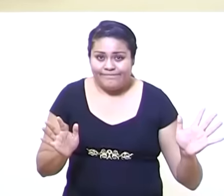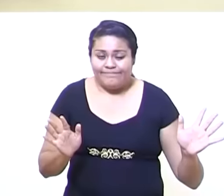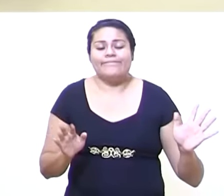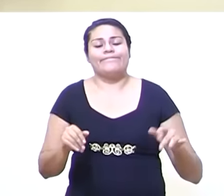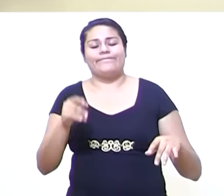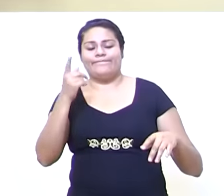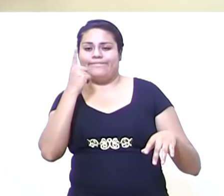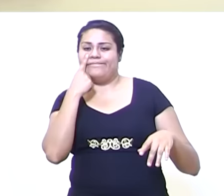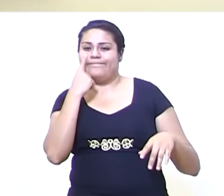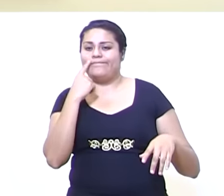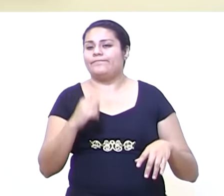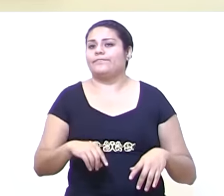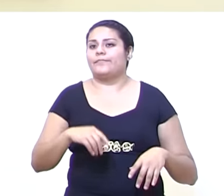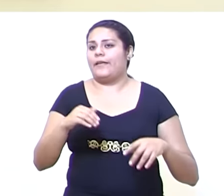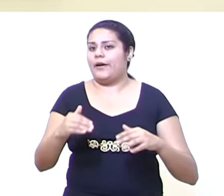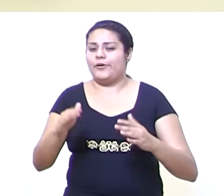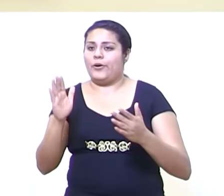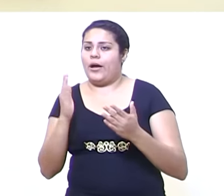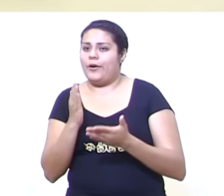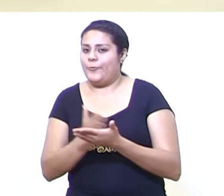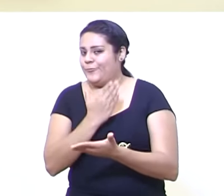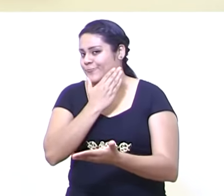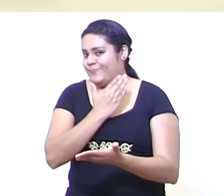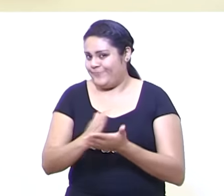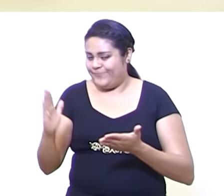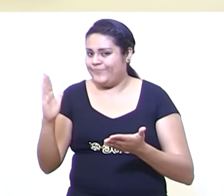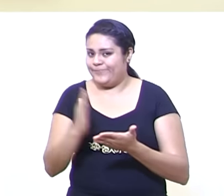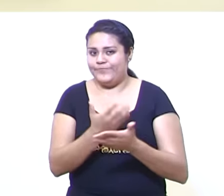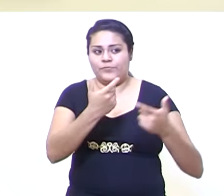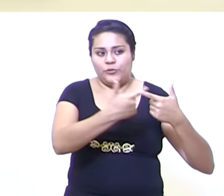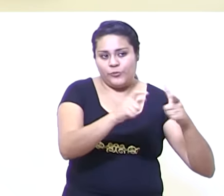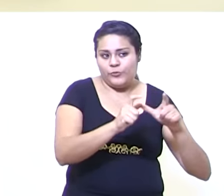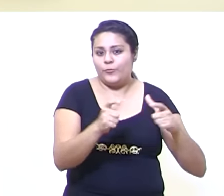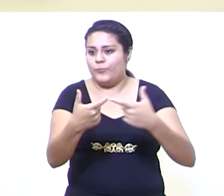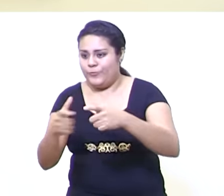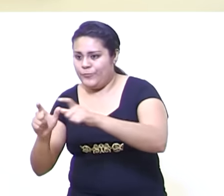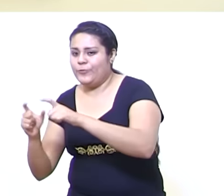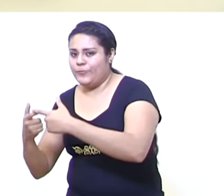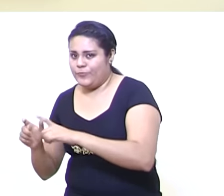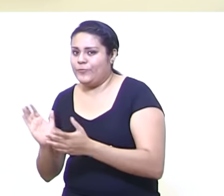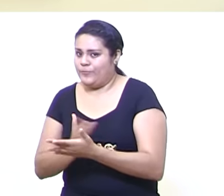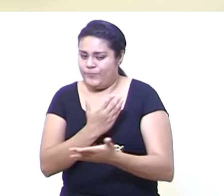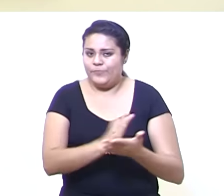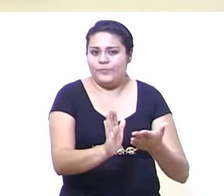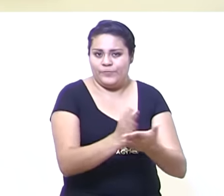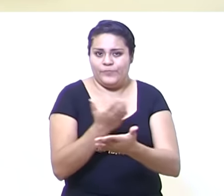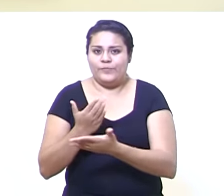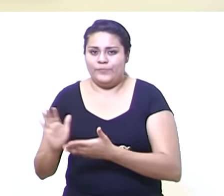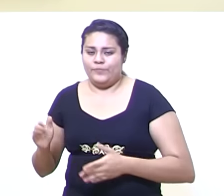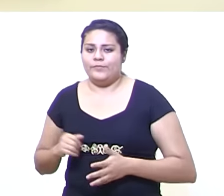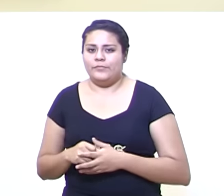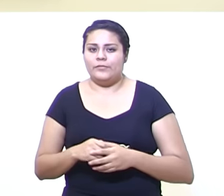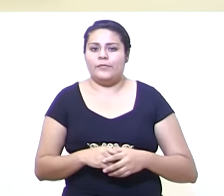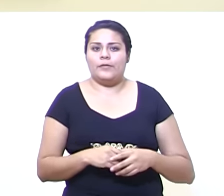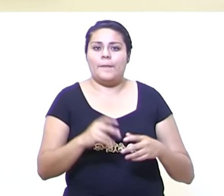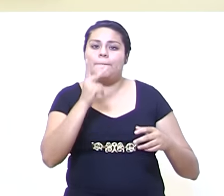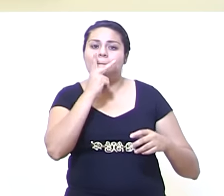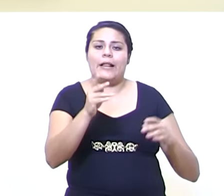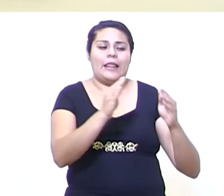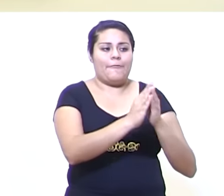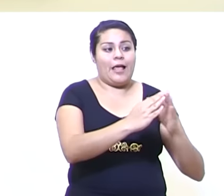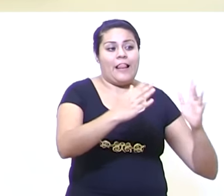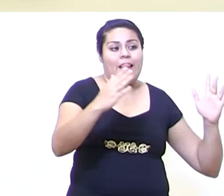vamos a hacer la clasificación de largas y cortas. Tenemos